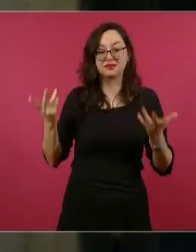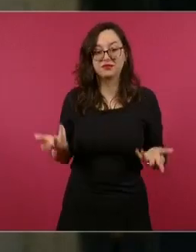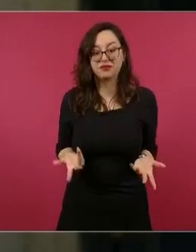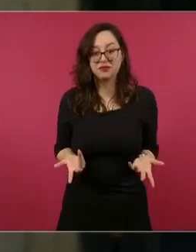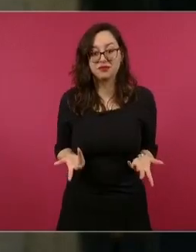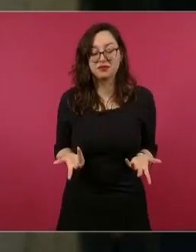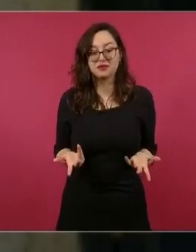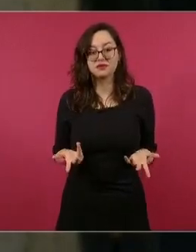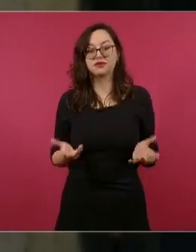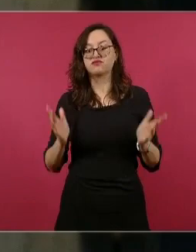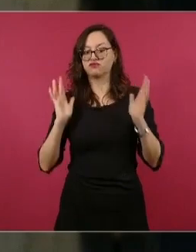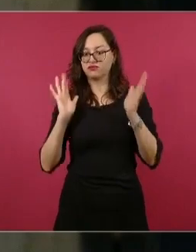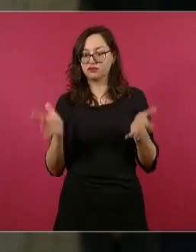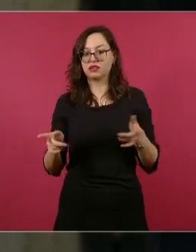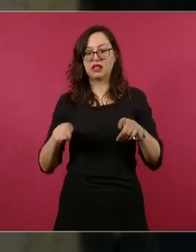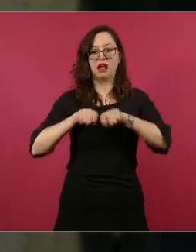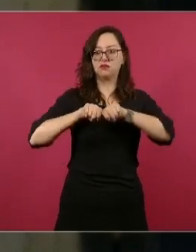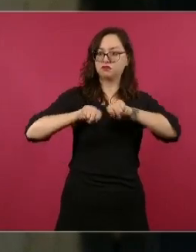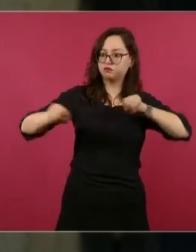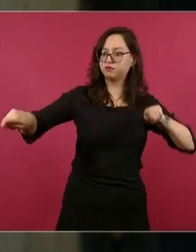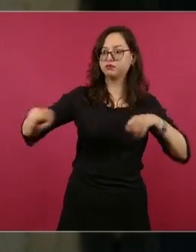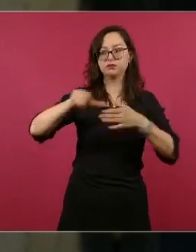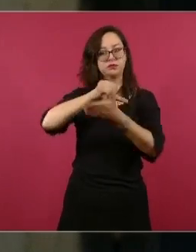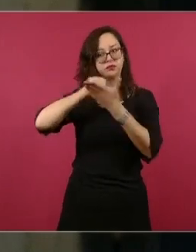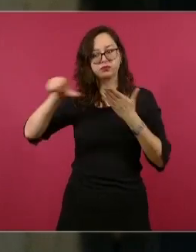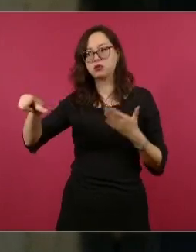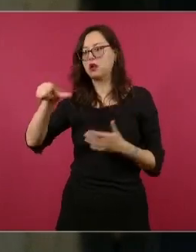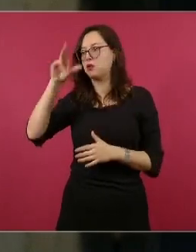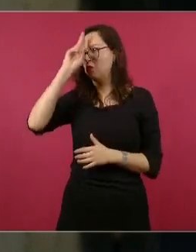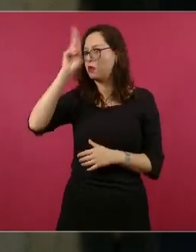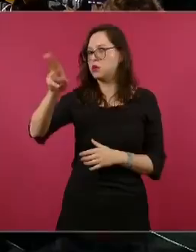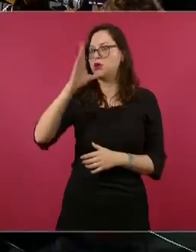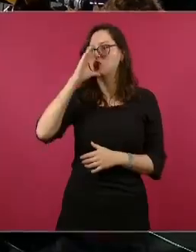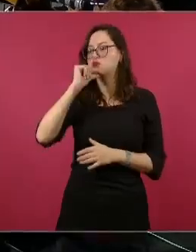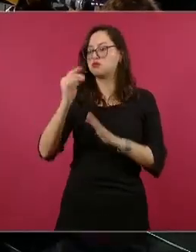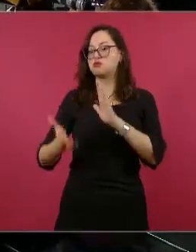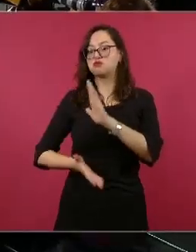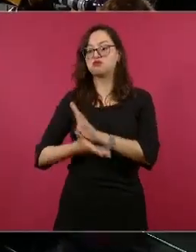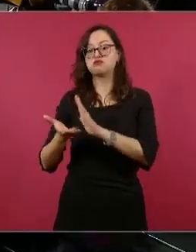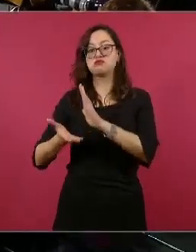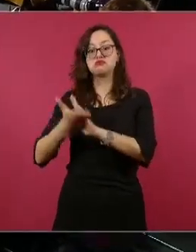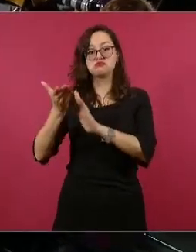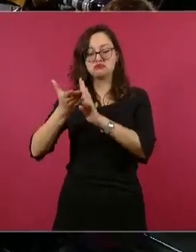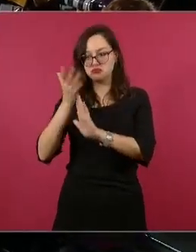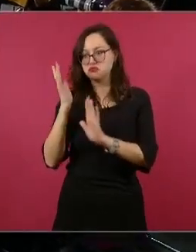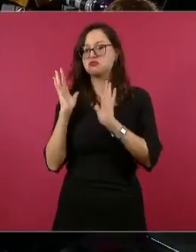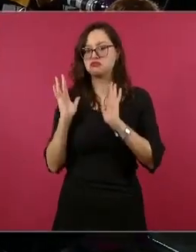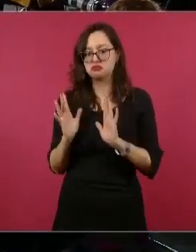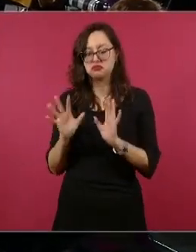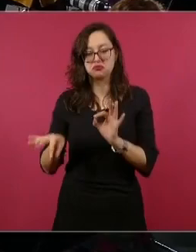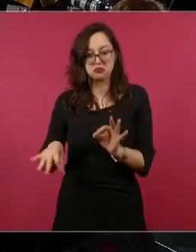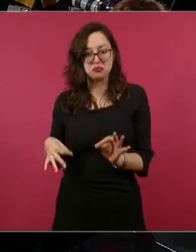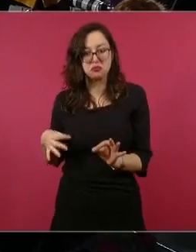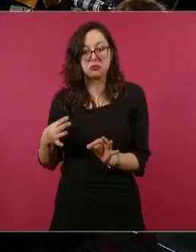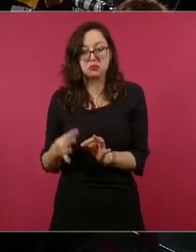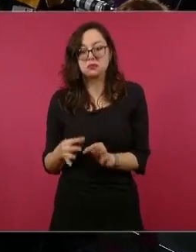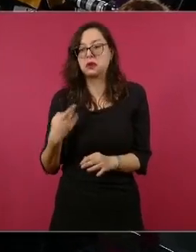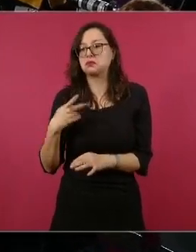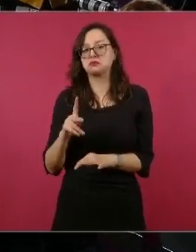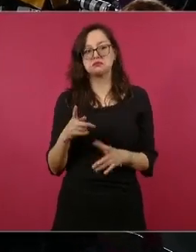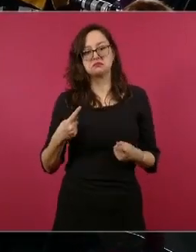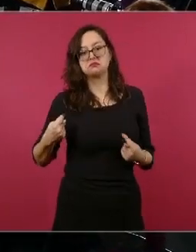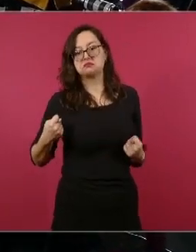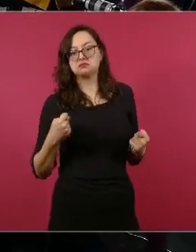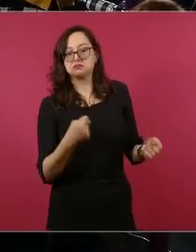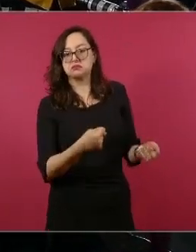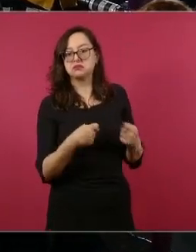pusieron los sellos y todo, Profepa no sé qué hizo, la Semarrand hizo lo suyo, pero a lo que voy